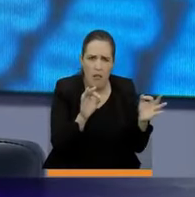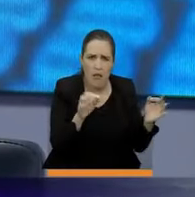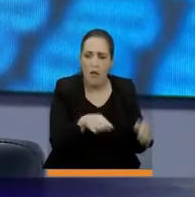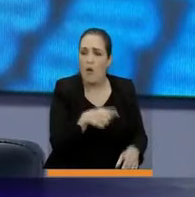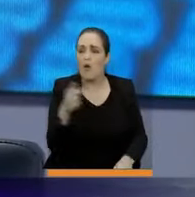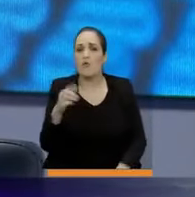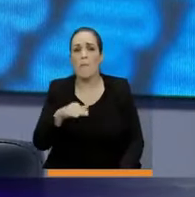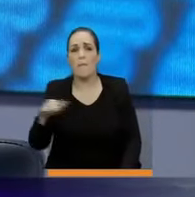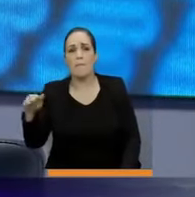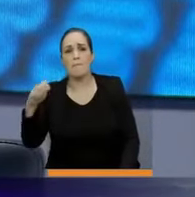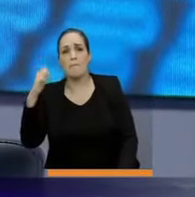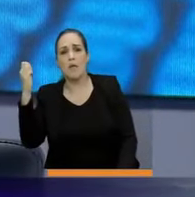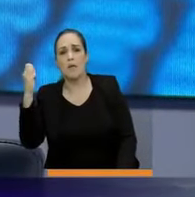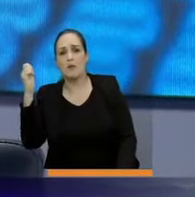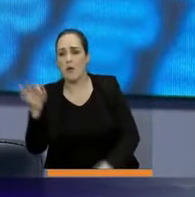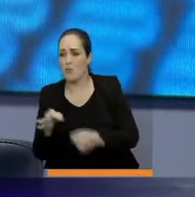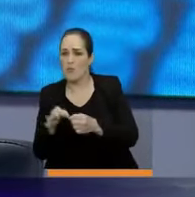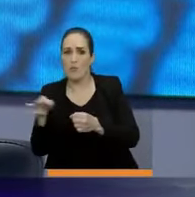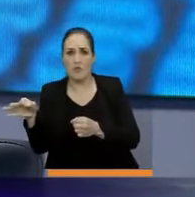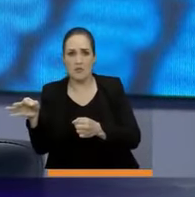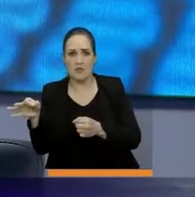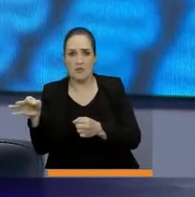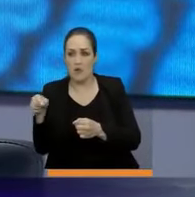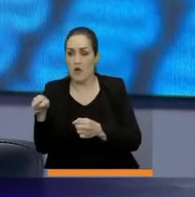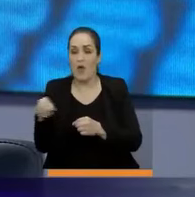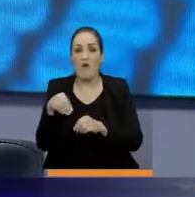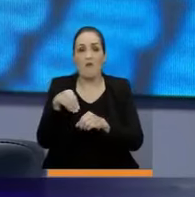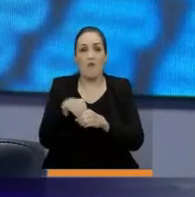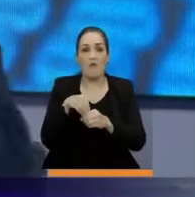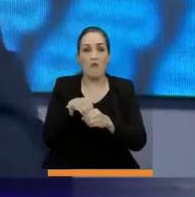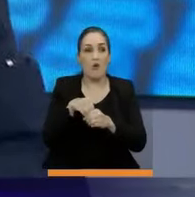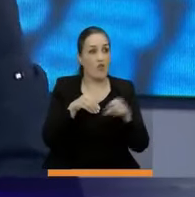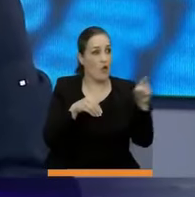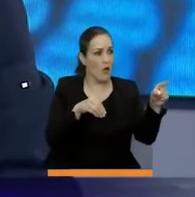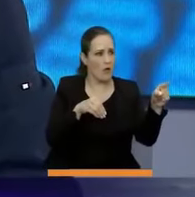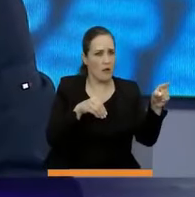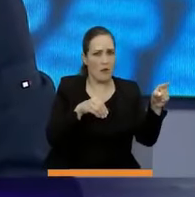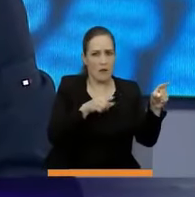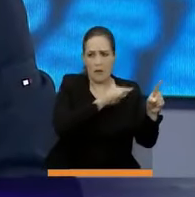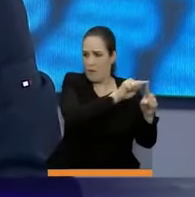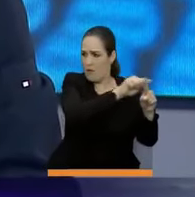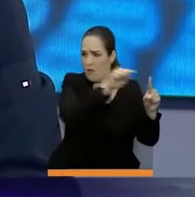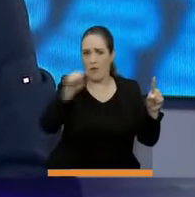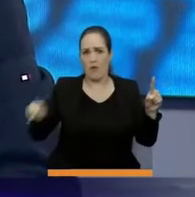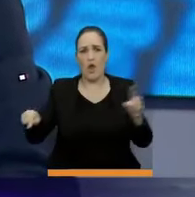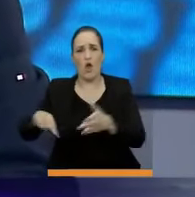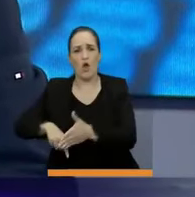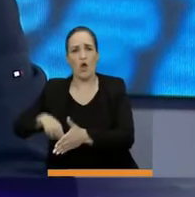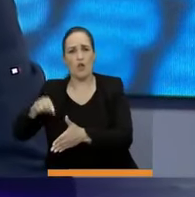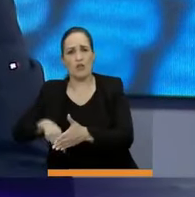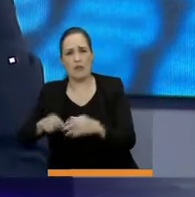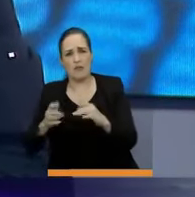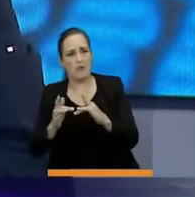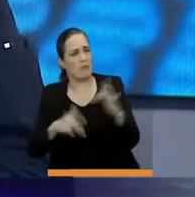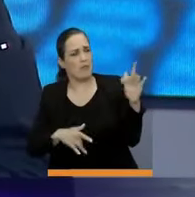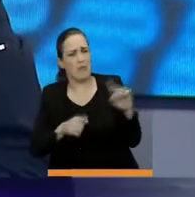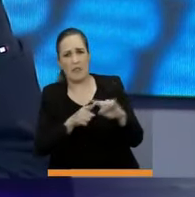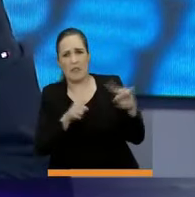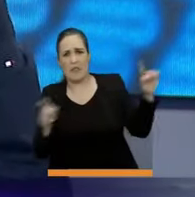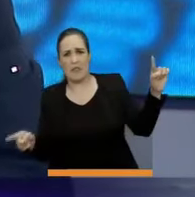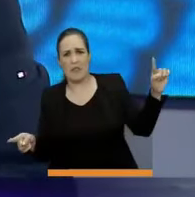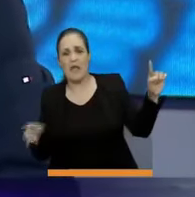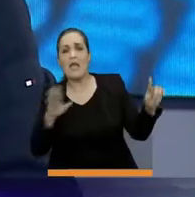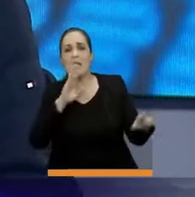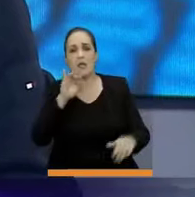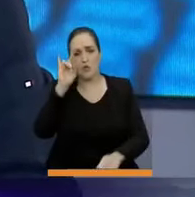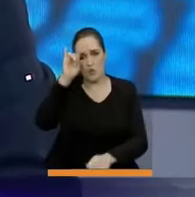Meta, contrató el Fondo Mixto Sierra Nevada a una consultoría y quien ejerce la